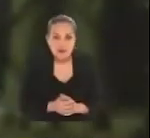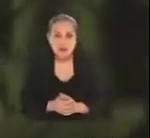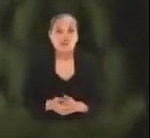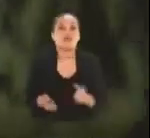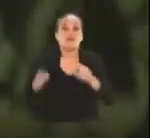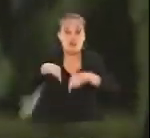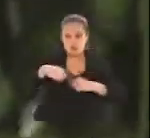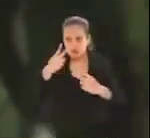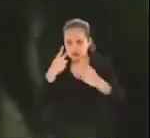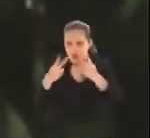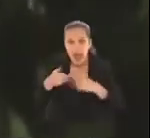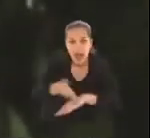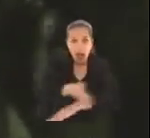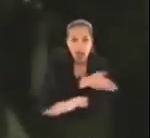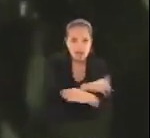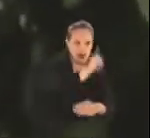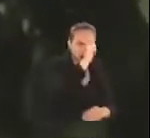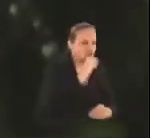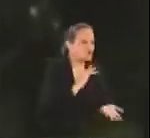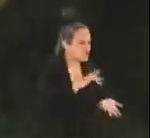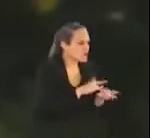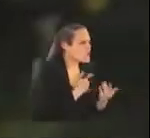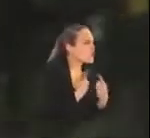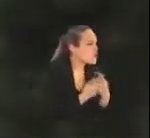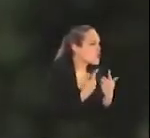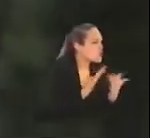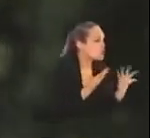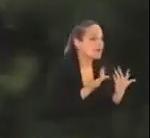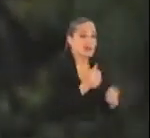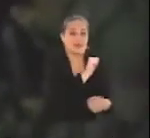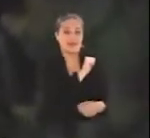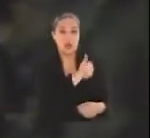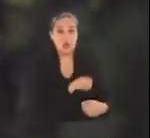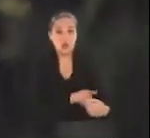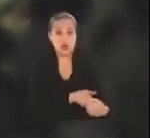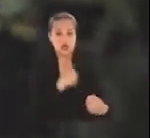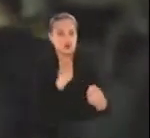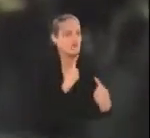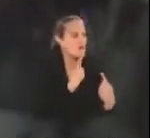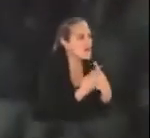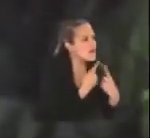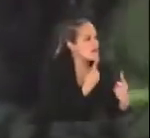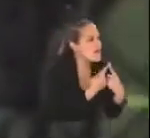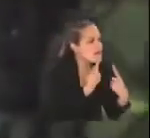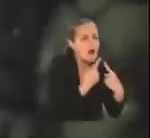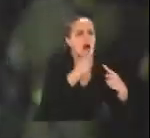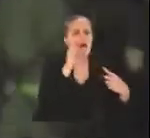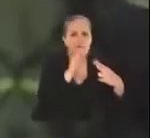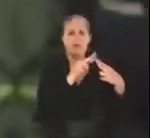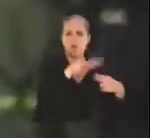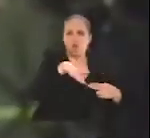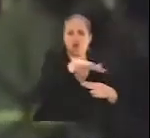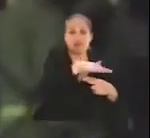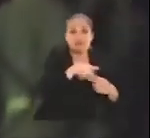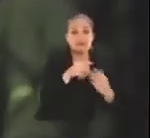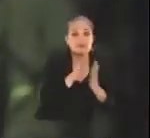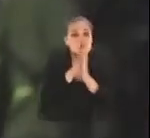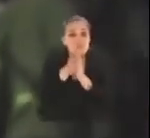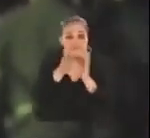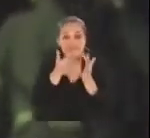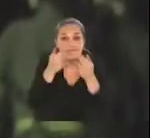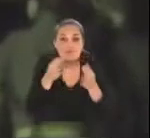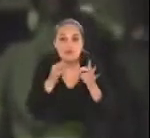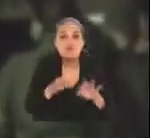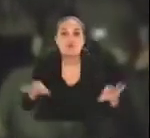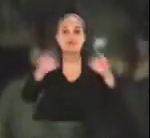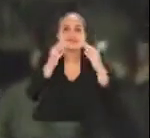desarrollo de estas operaciones en agamenón en necoclí luego muy muy importante para colombia este este hecho y seguimos